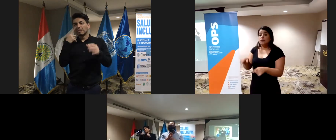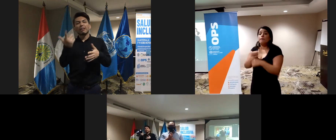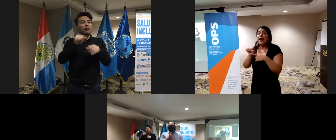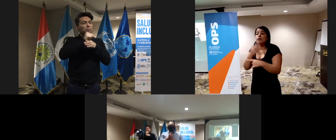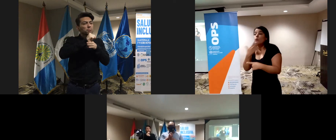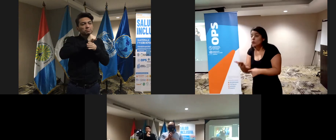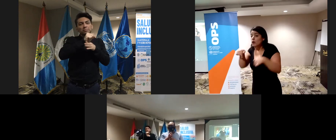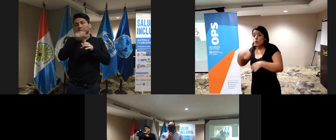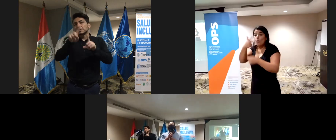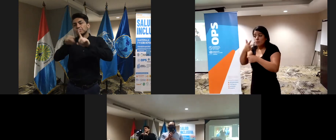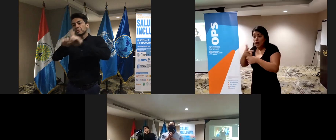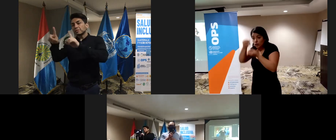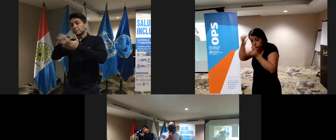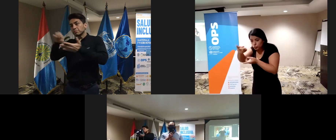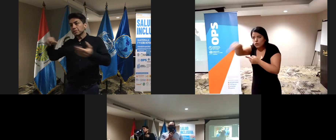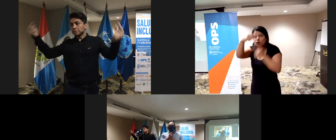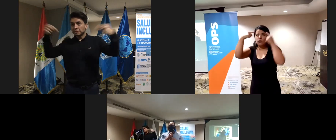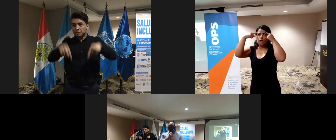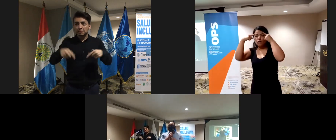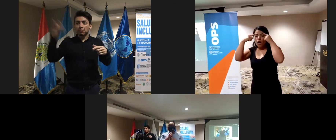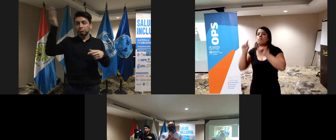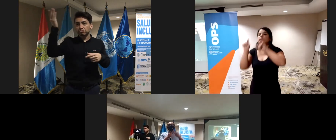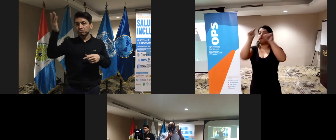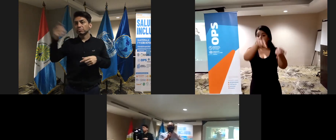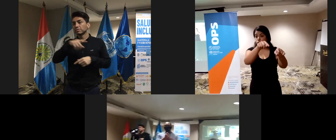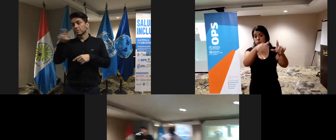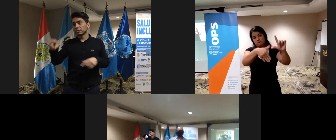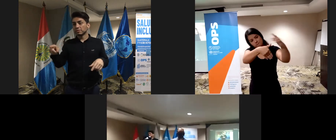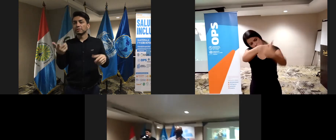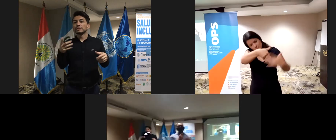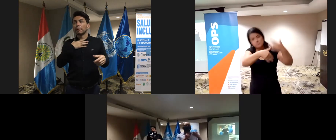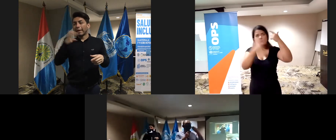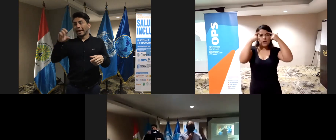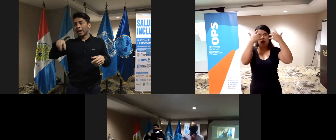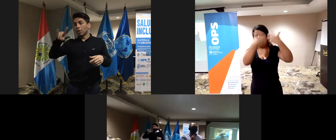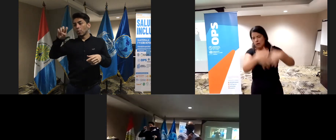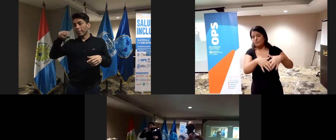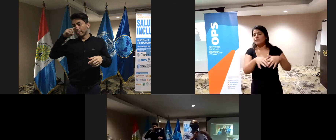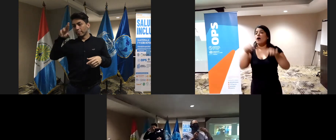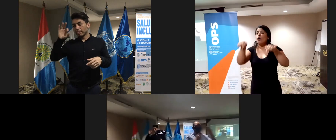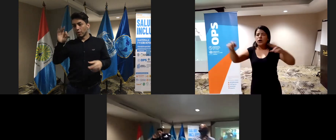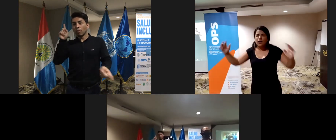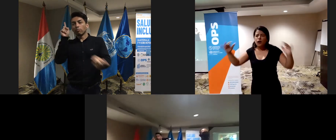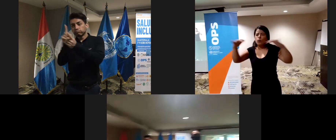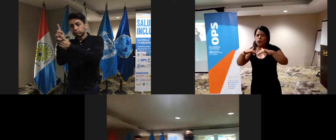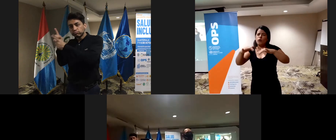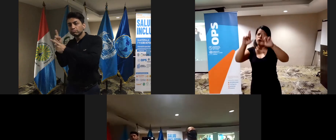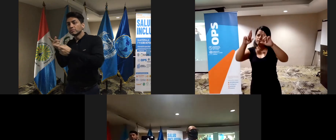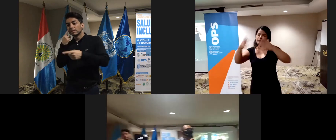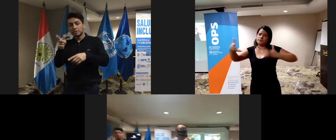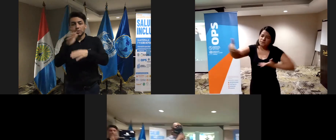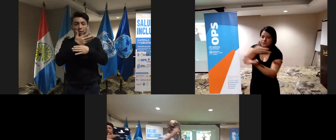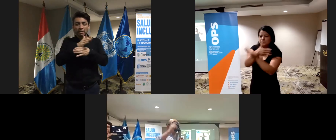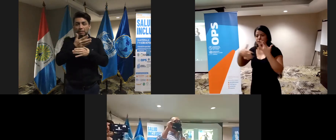diferentes países de la región que nos han acompañado en este encuentro. Que sea un encuentro en realidad donde podamos compartir y aprender